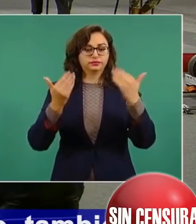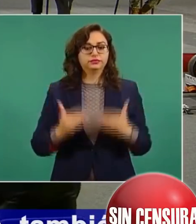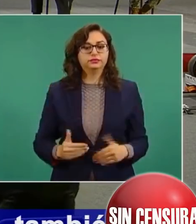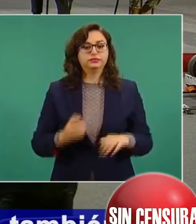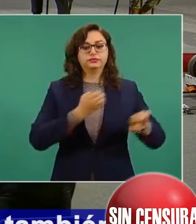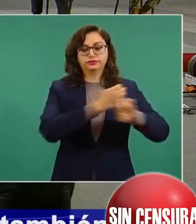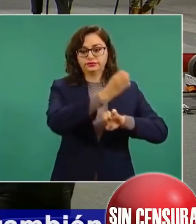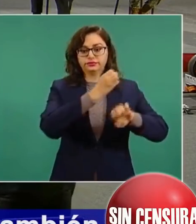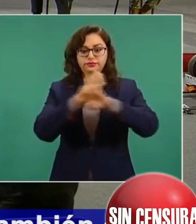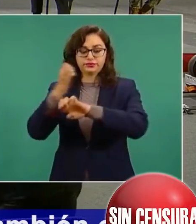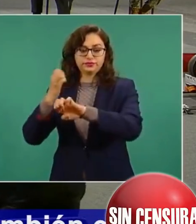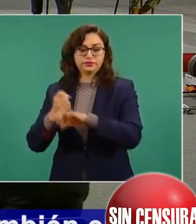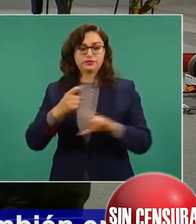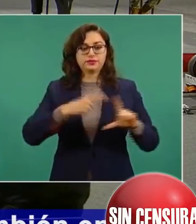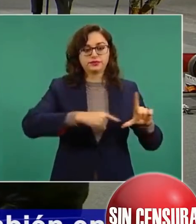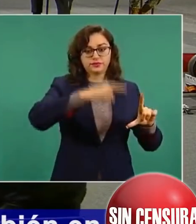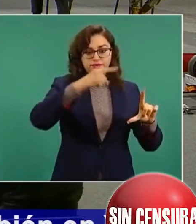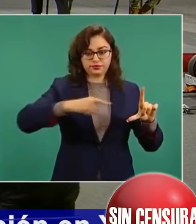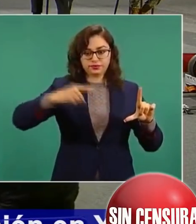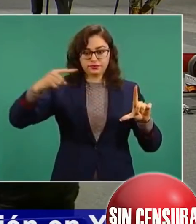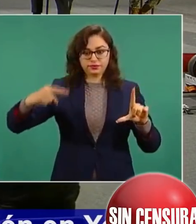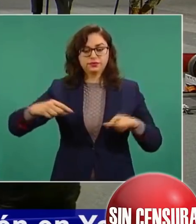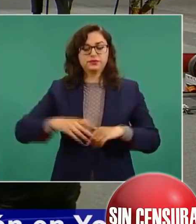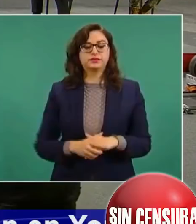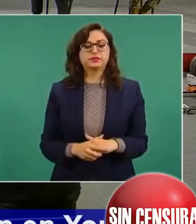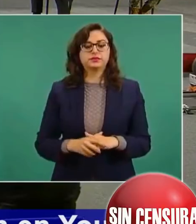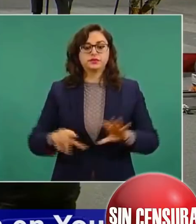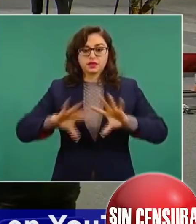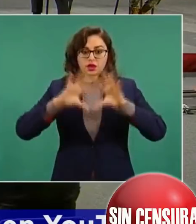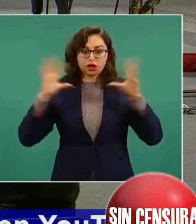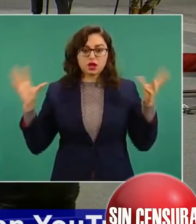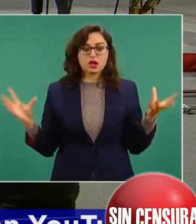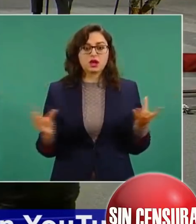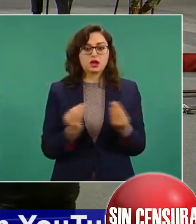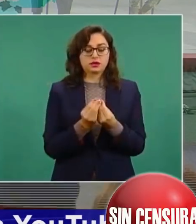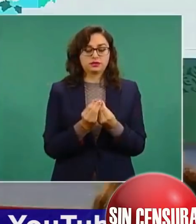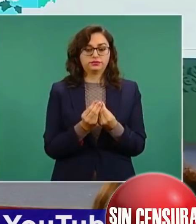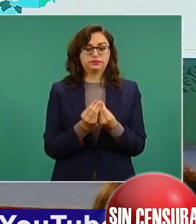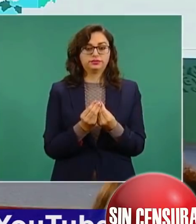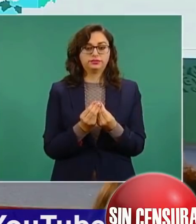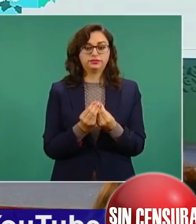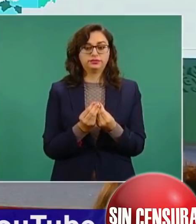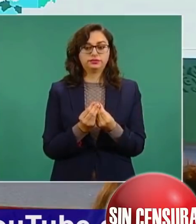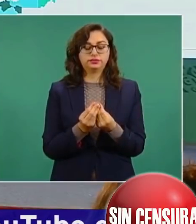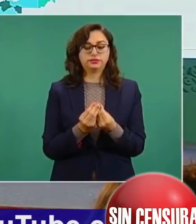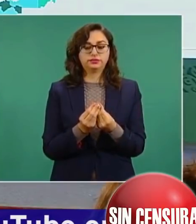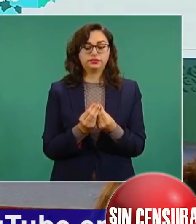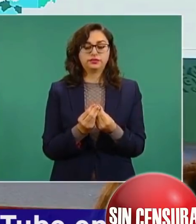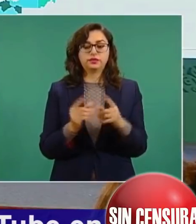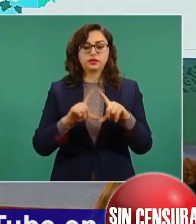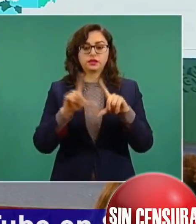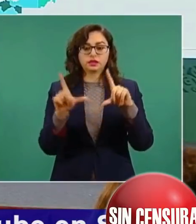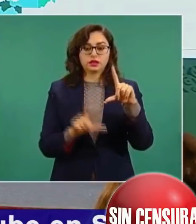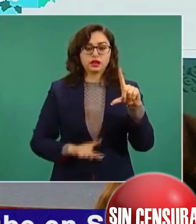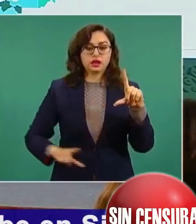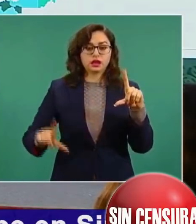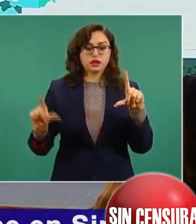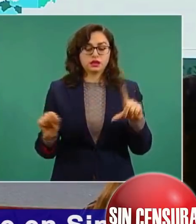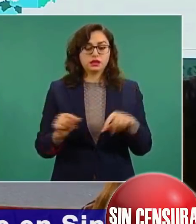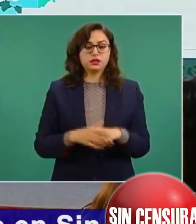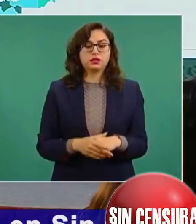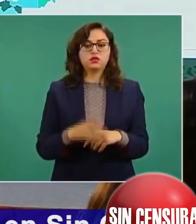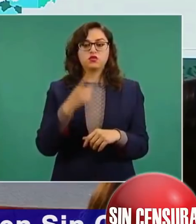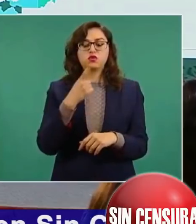entidades federativas. La panorámica nacional en un mapa de